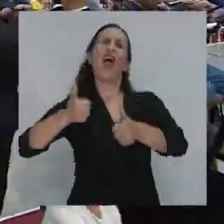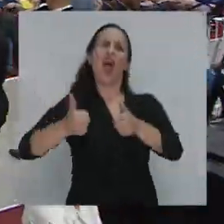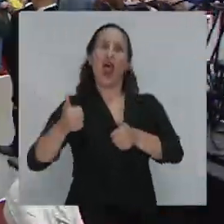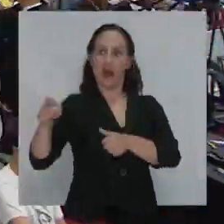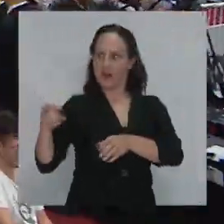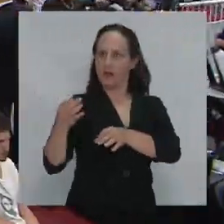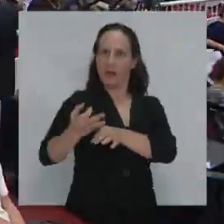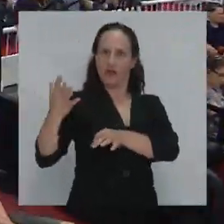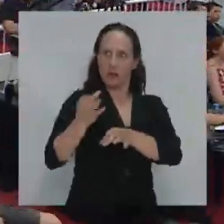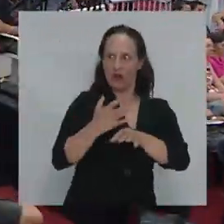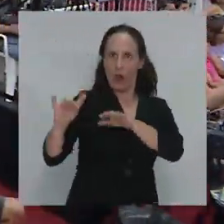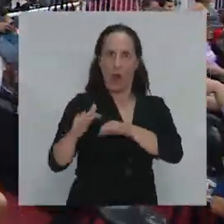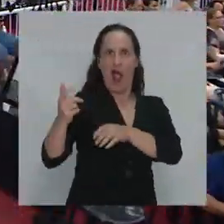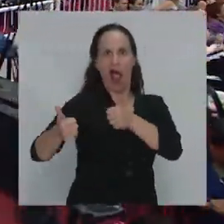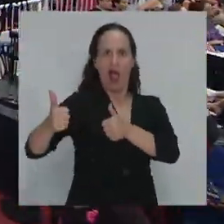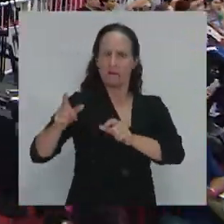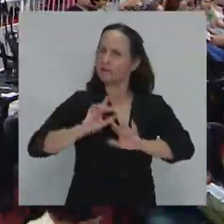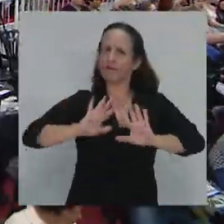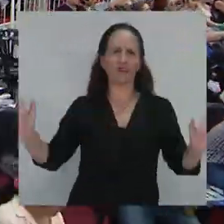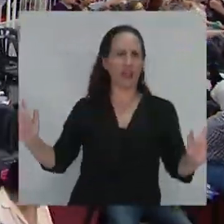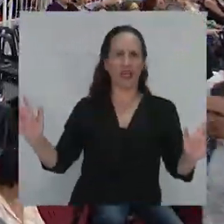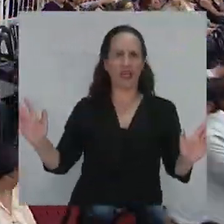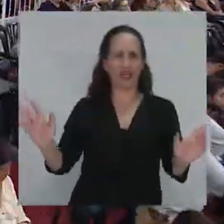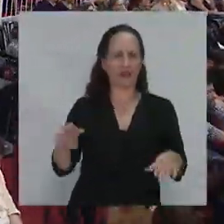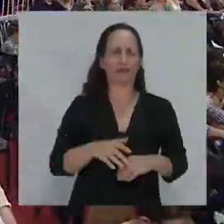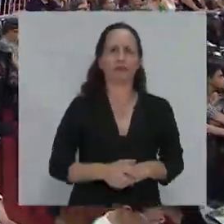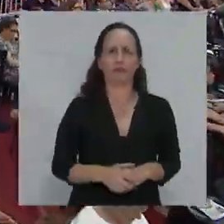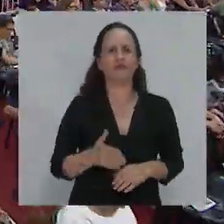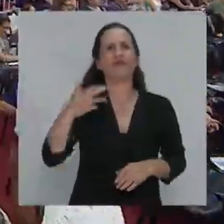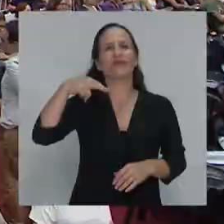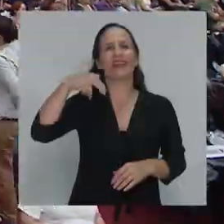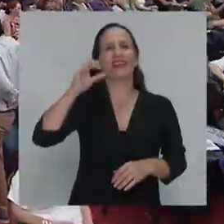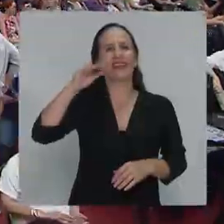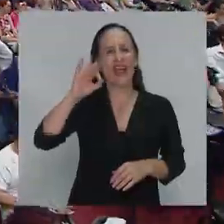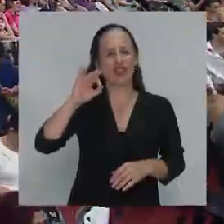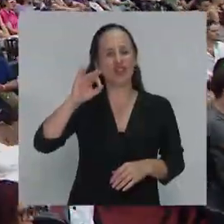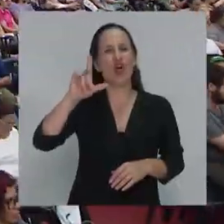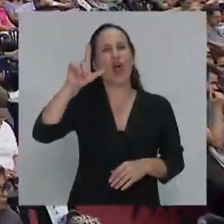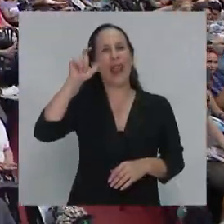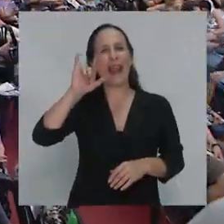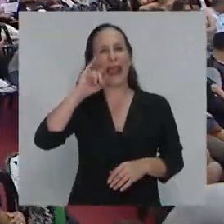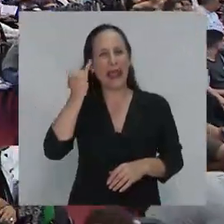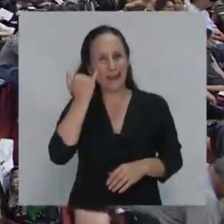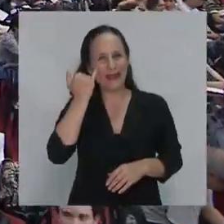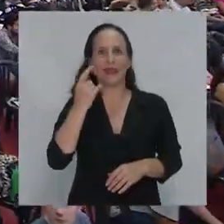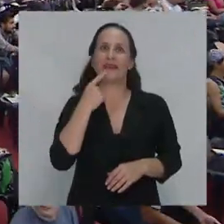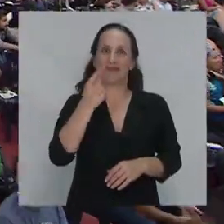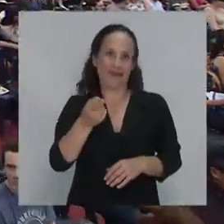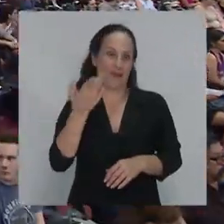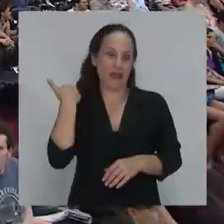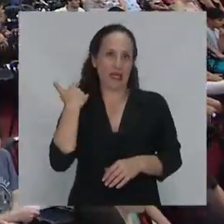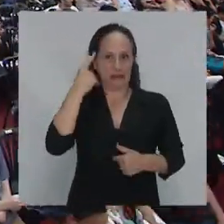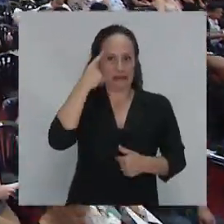profesional. La academia debe de construirse, decía ayer Nacho Levi, y me obligó a repensar lo que tenía para decir